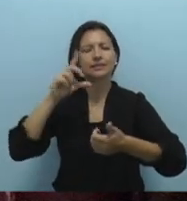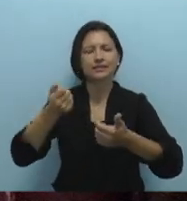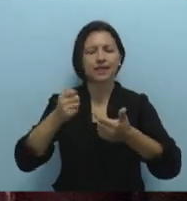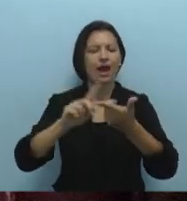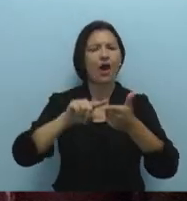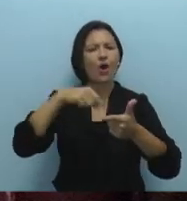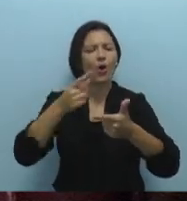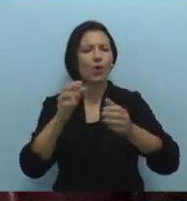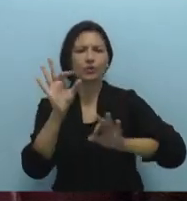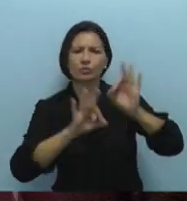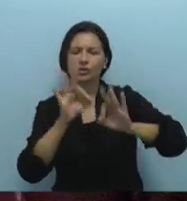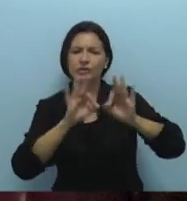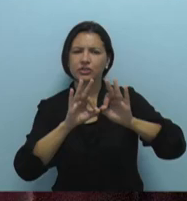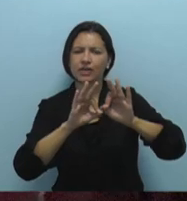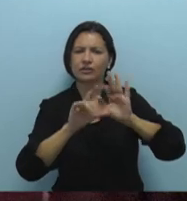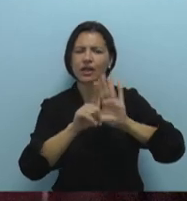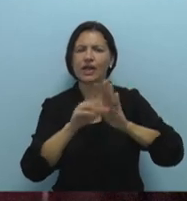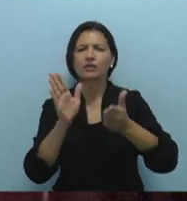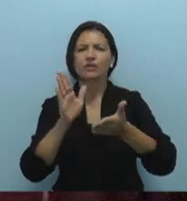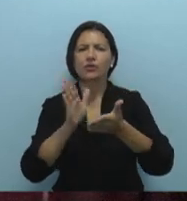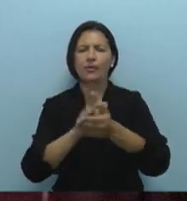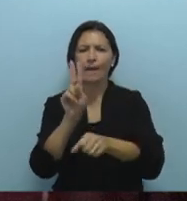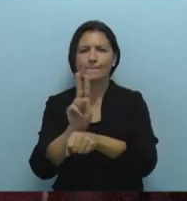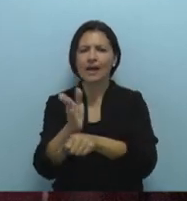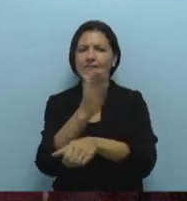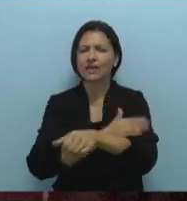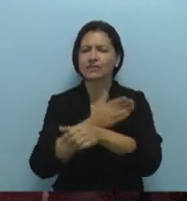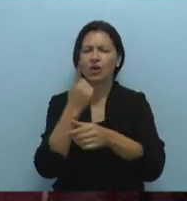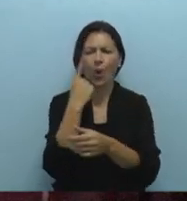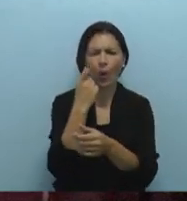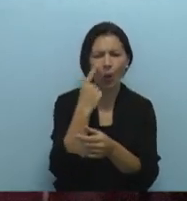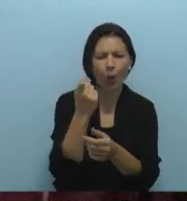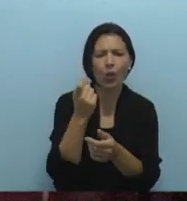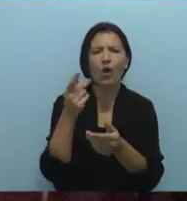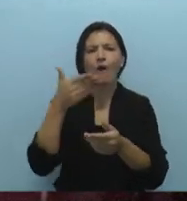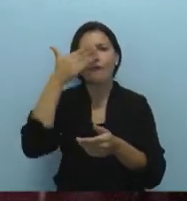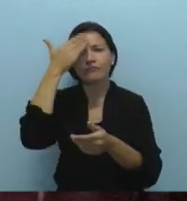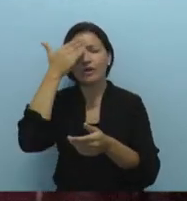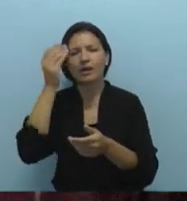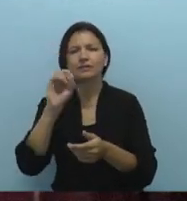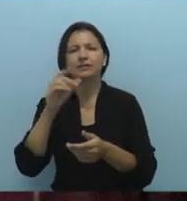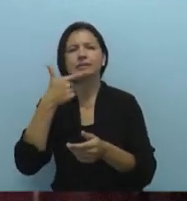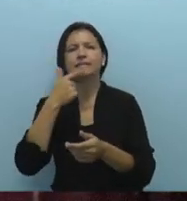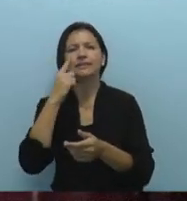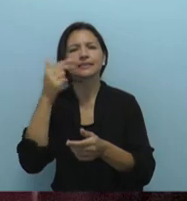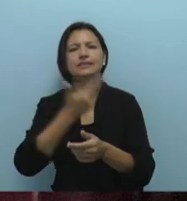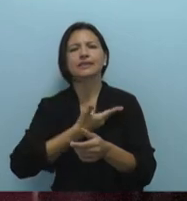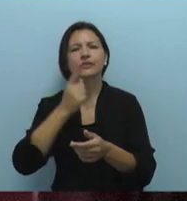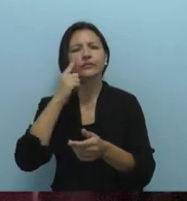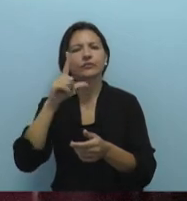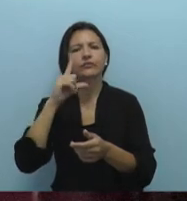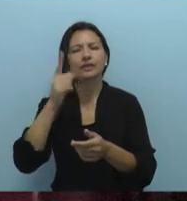prevención, detención, control y tratamiento de la sífilis en embarazadas y bebés, y para entregarle una carta a la